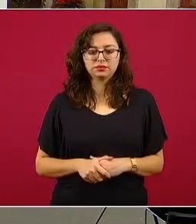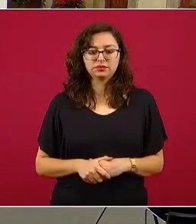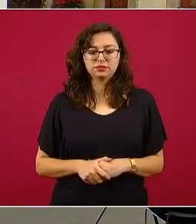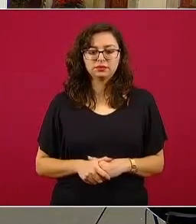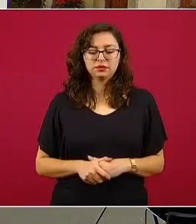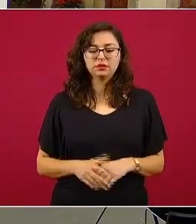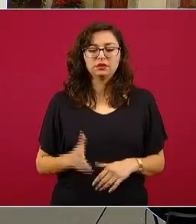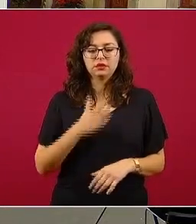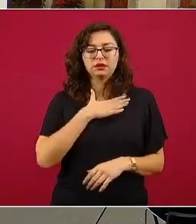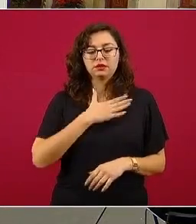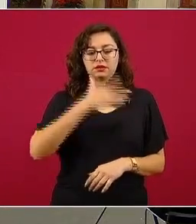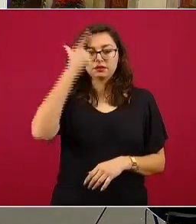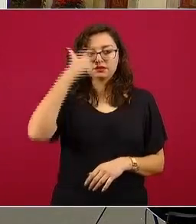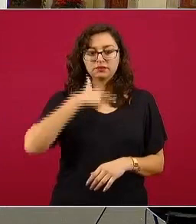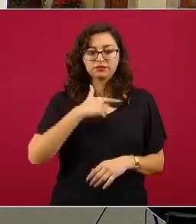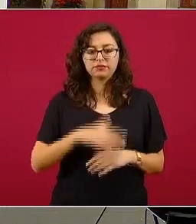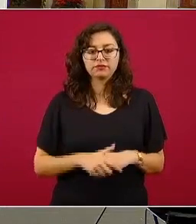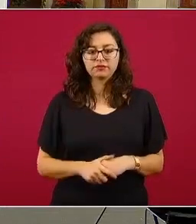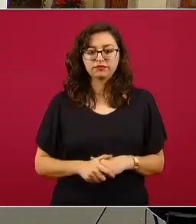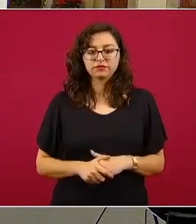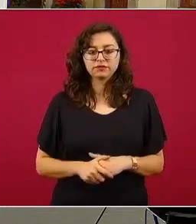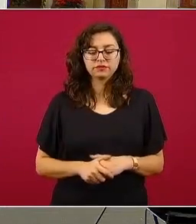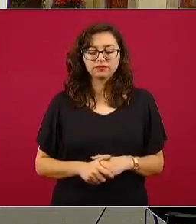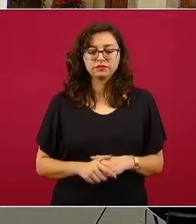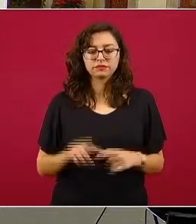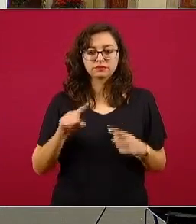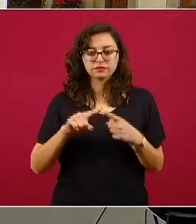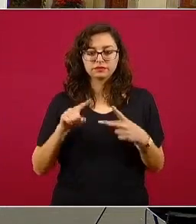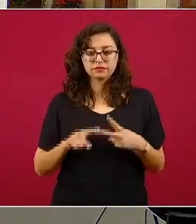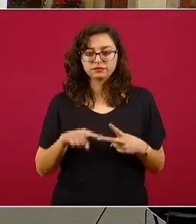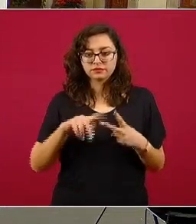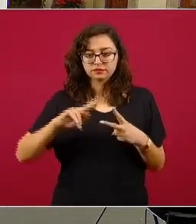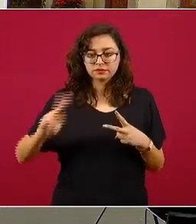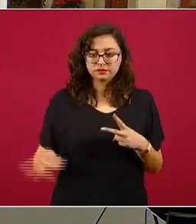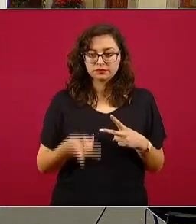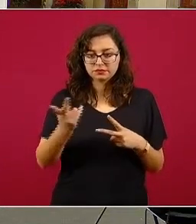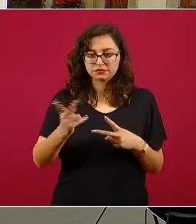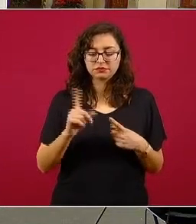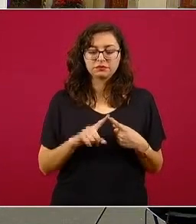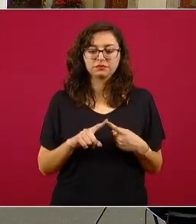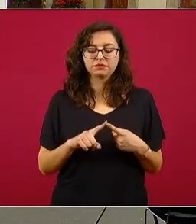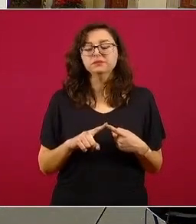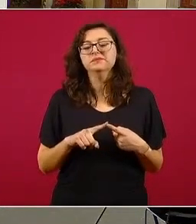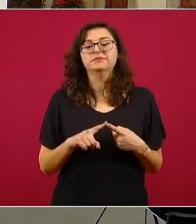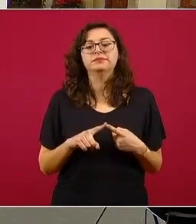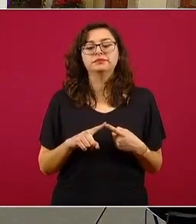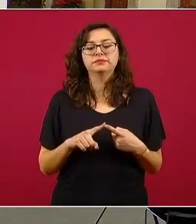Buenas noches, doctor. Buenas noches, doctor. 2 preguntas. La